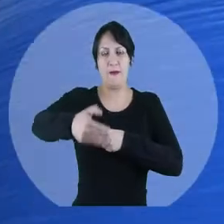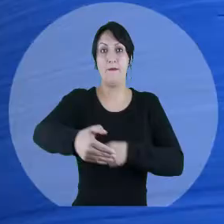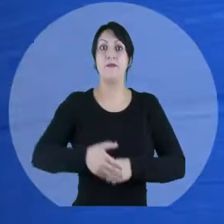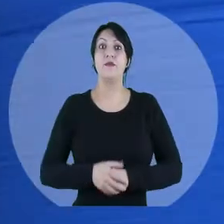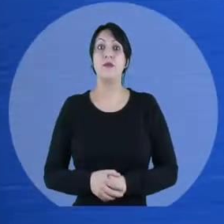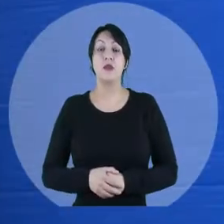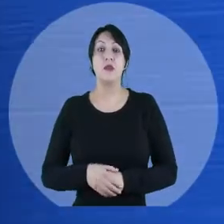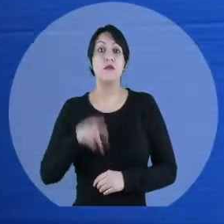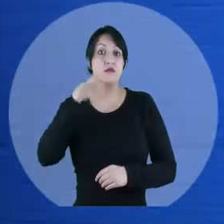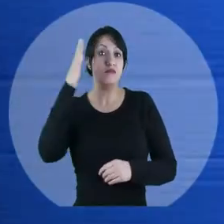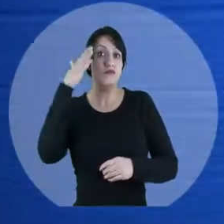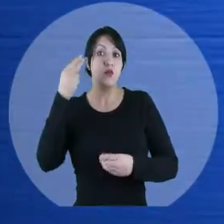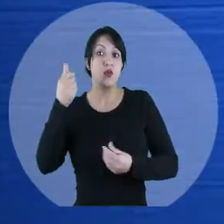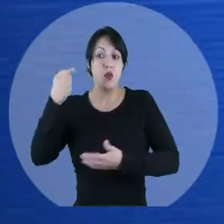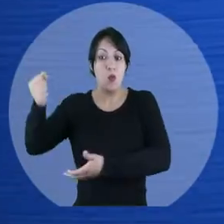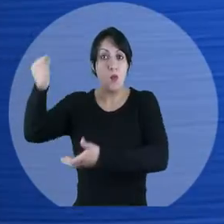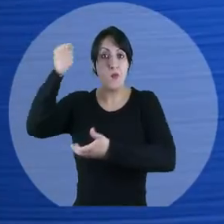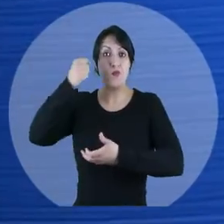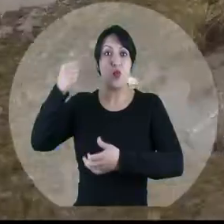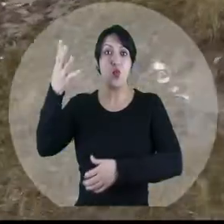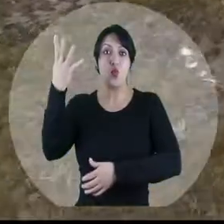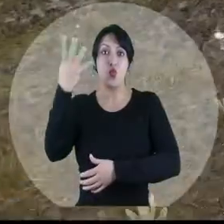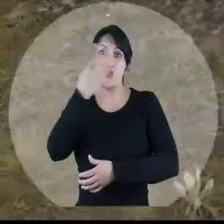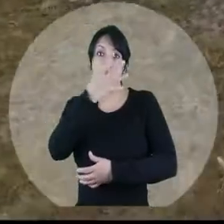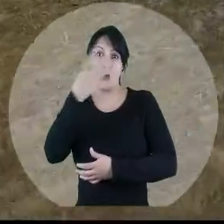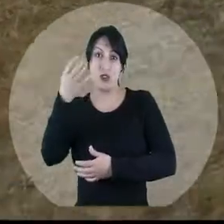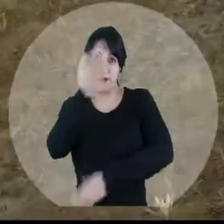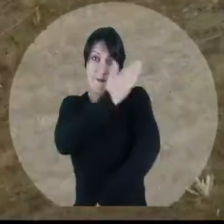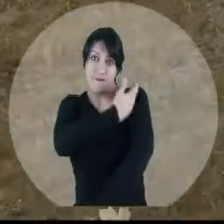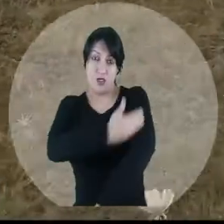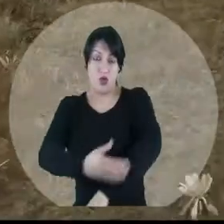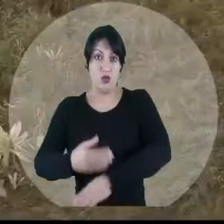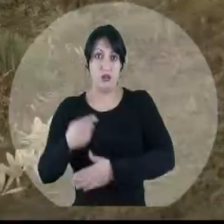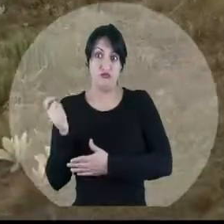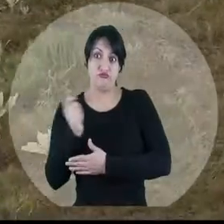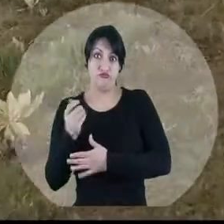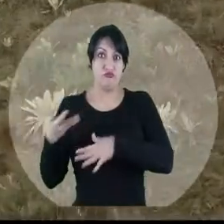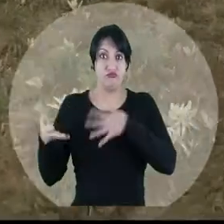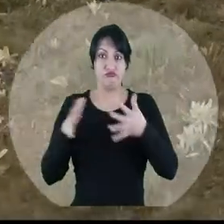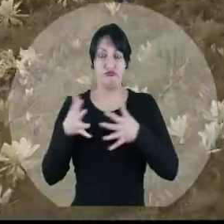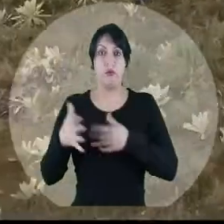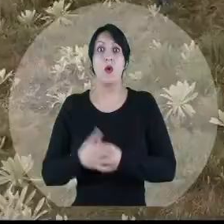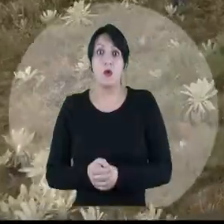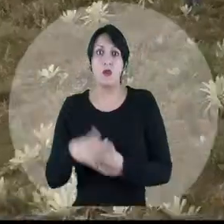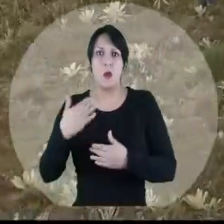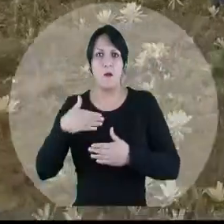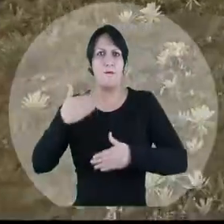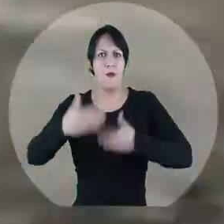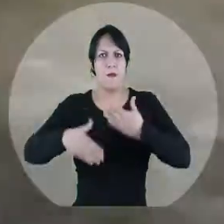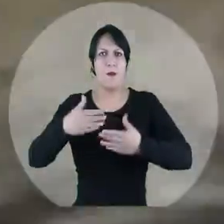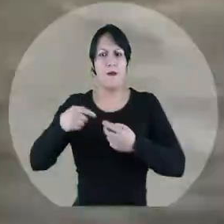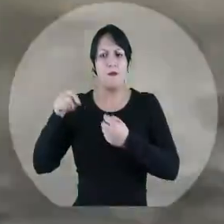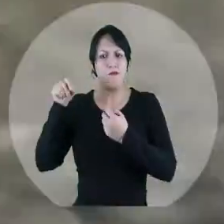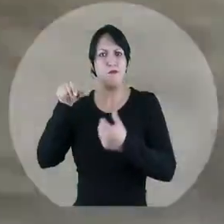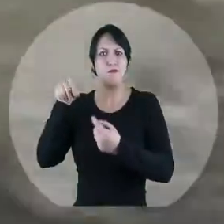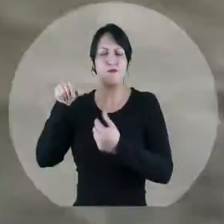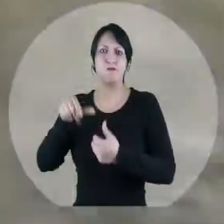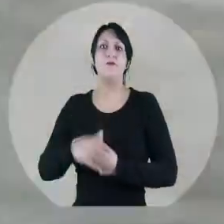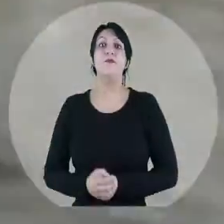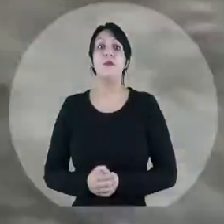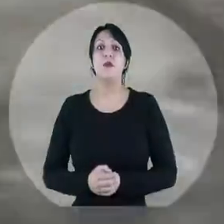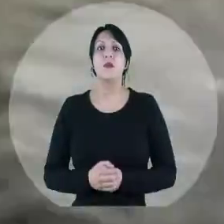durante el transcurso de este mes. Es una inversión cercana a los 400 millones de pesos con la cual